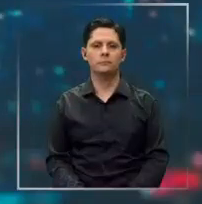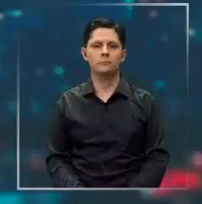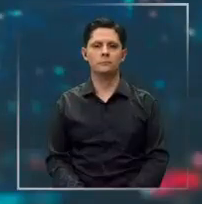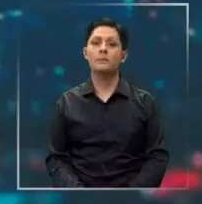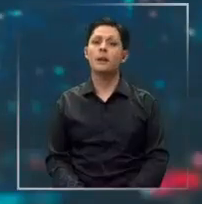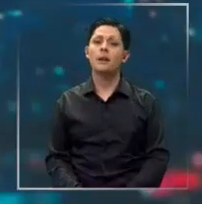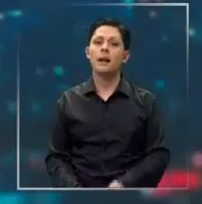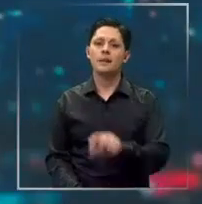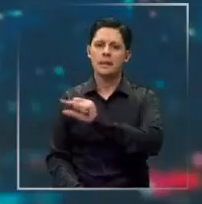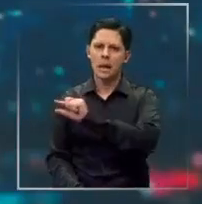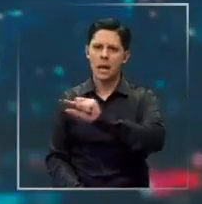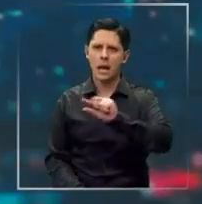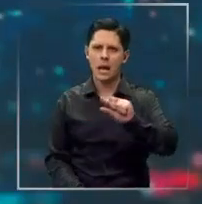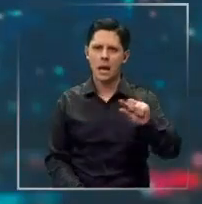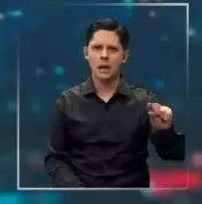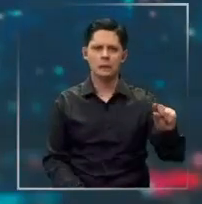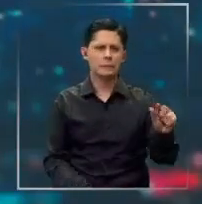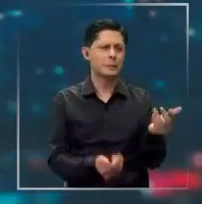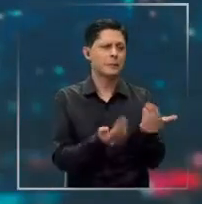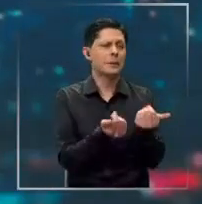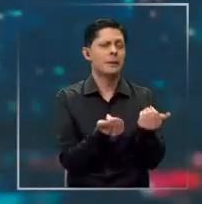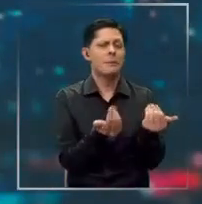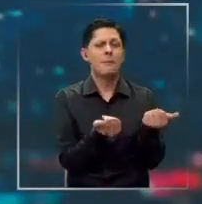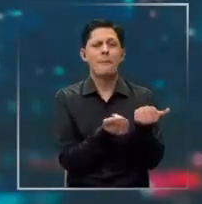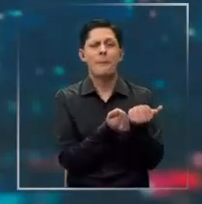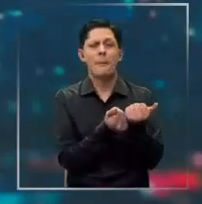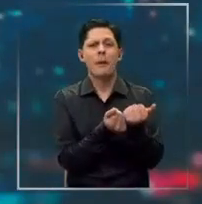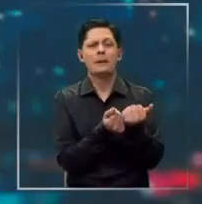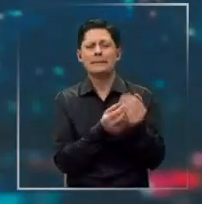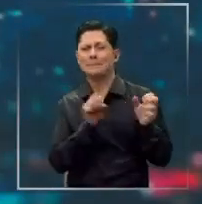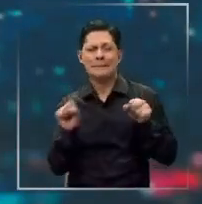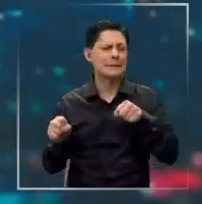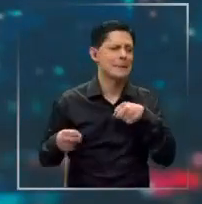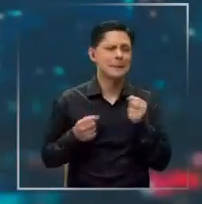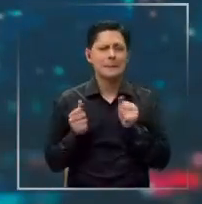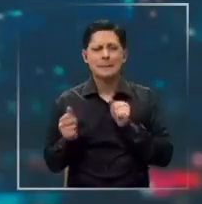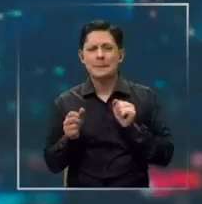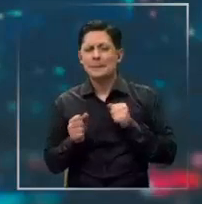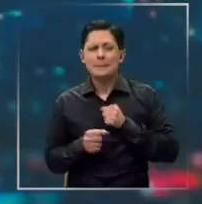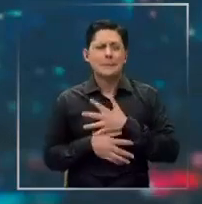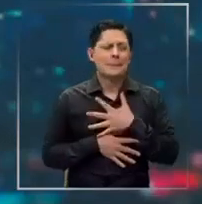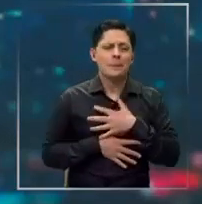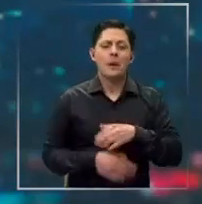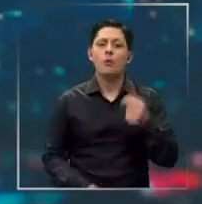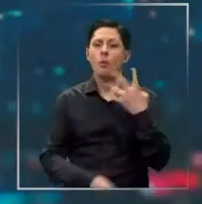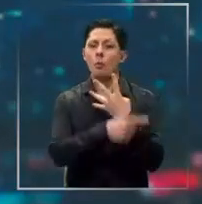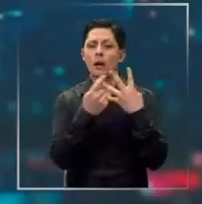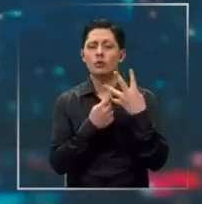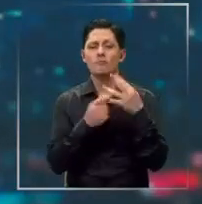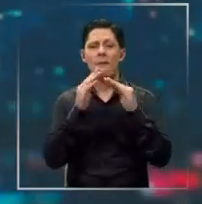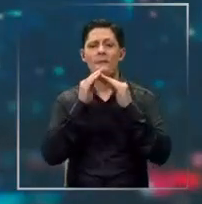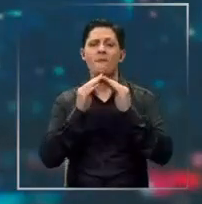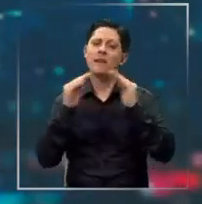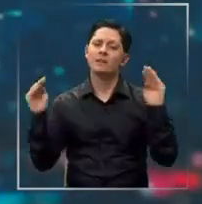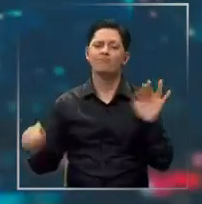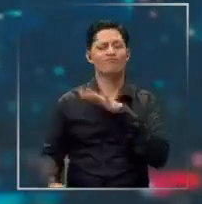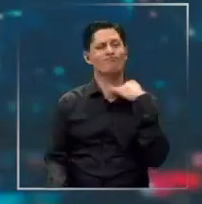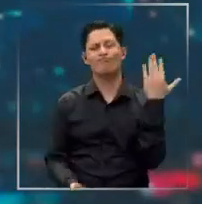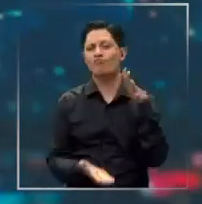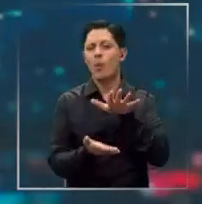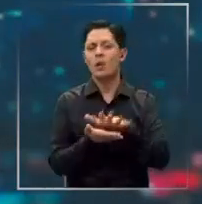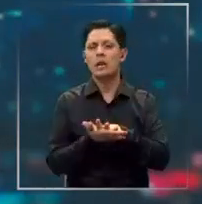y el siguiente es un pedido desesperado de justicia a casi un mes de la dudosa muerte de cuatro vecinos de la granja